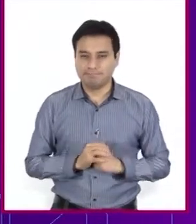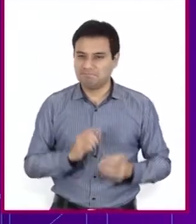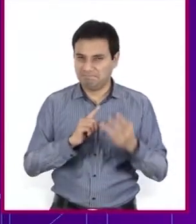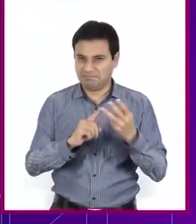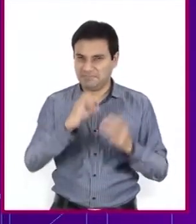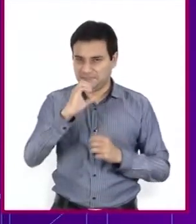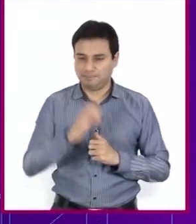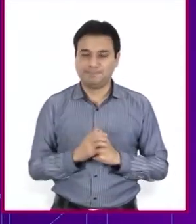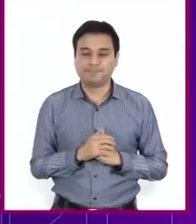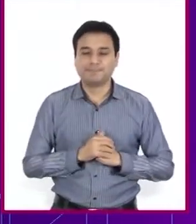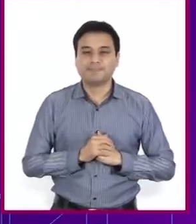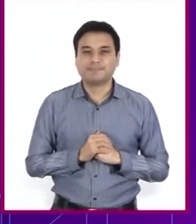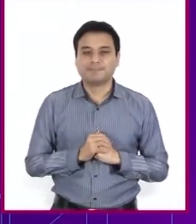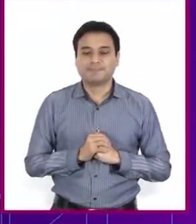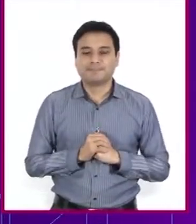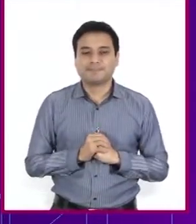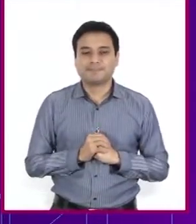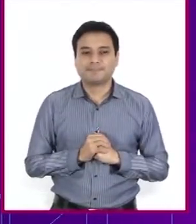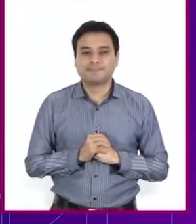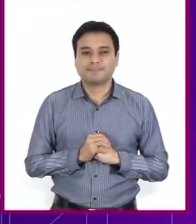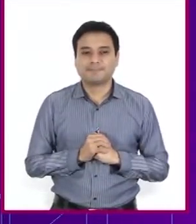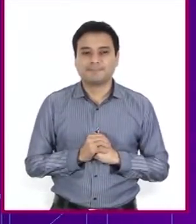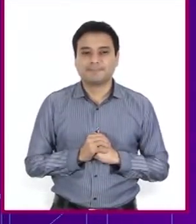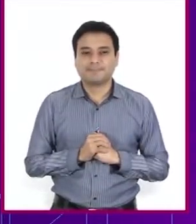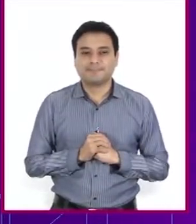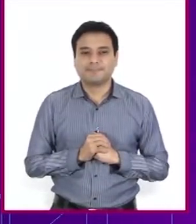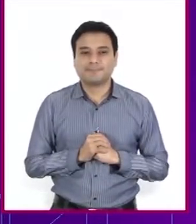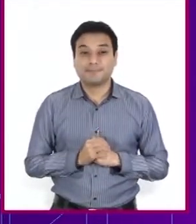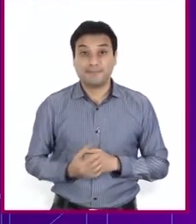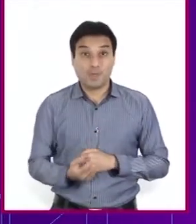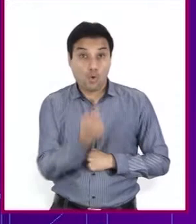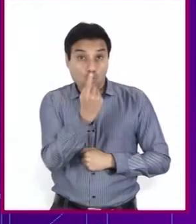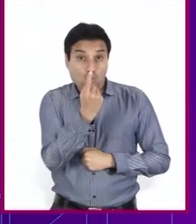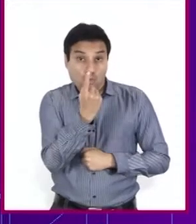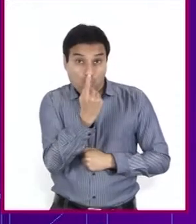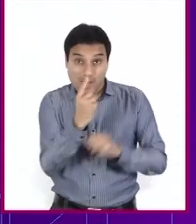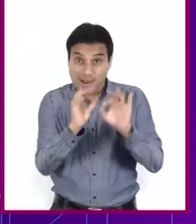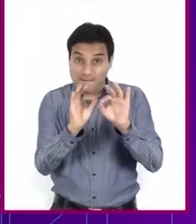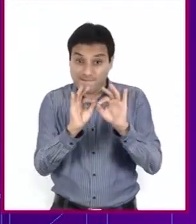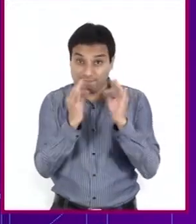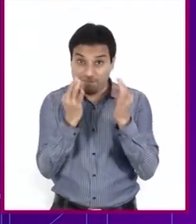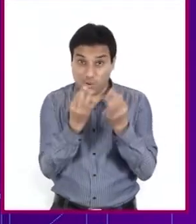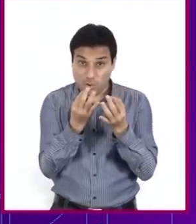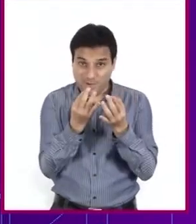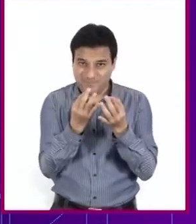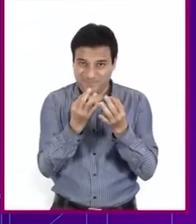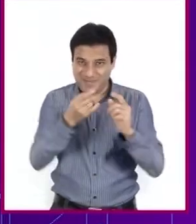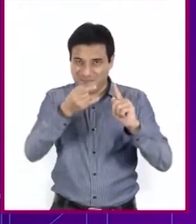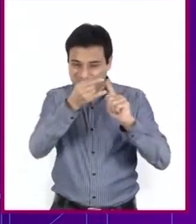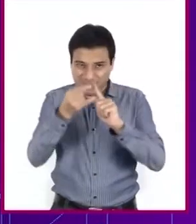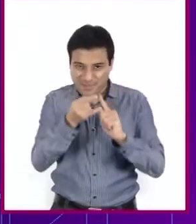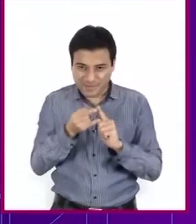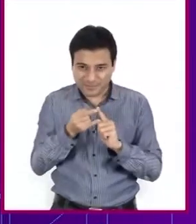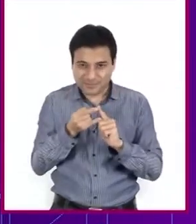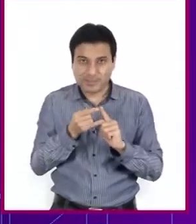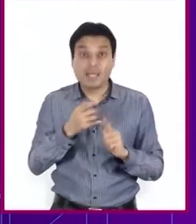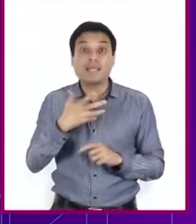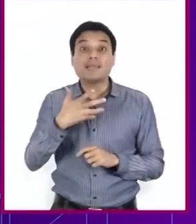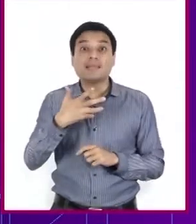Inciso C. Se sabe que una de las figuras que forman la sucesión